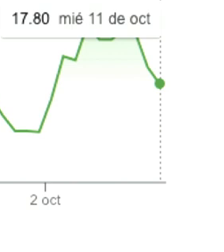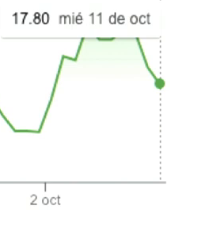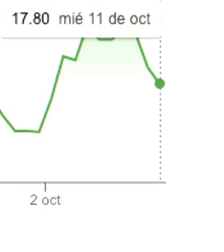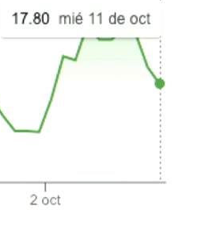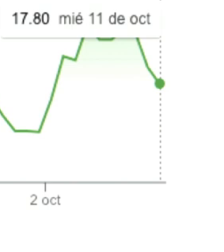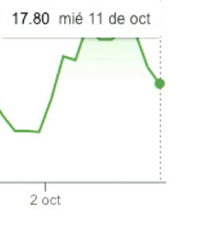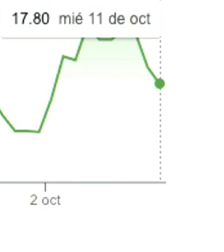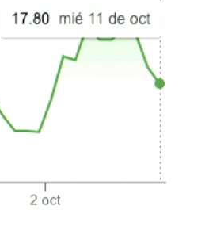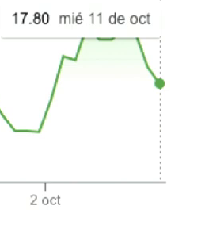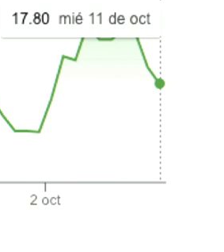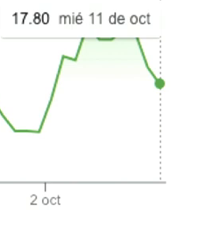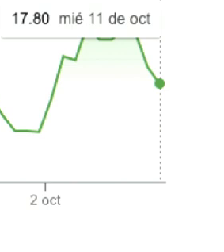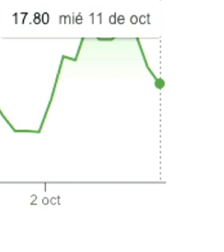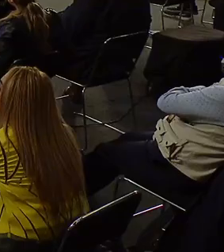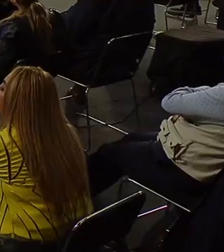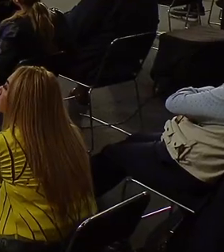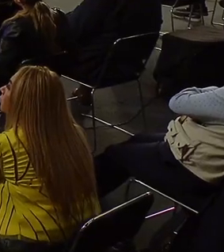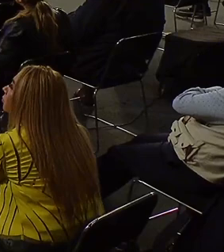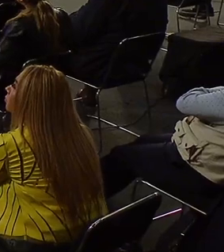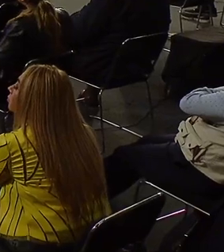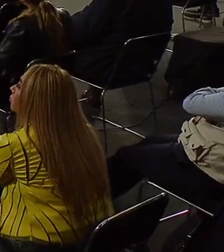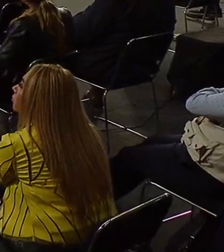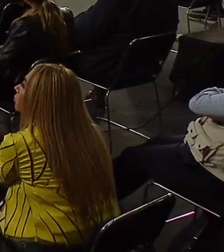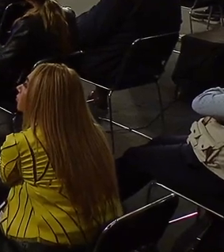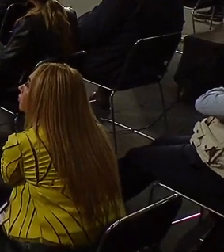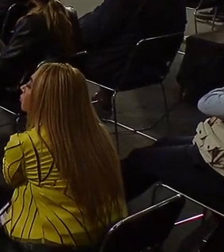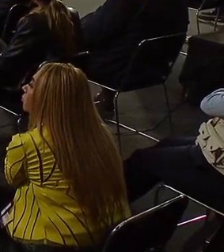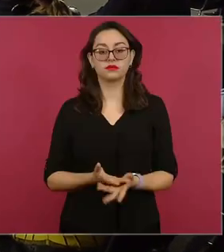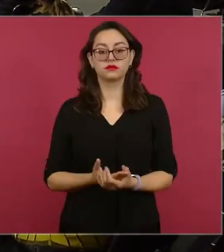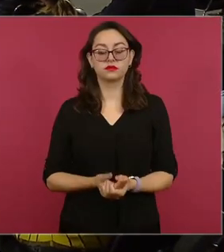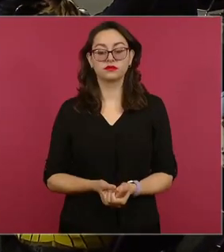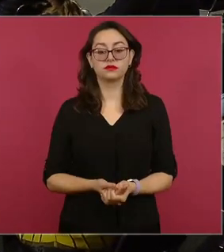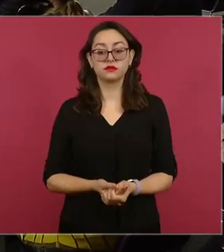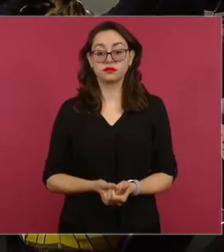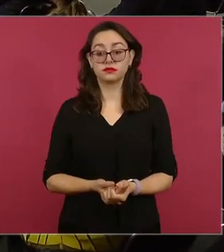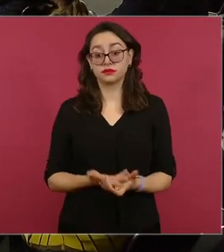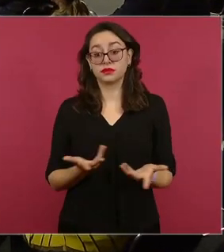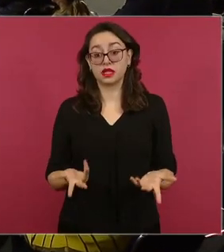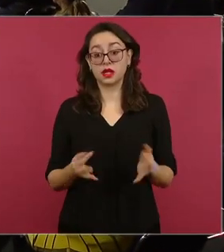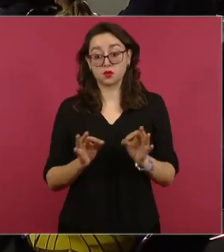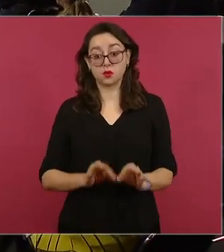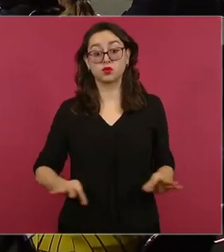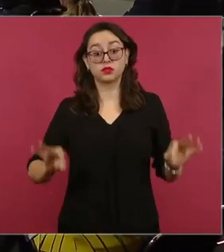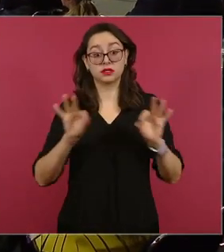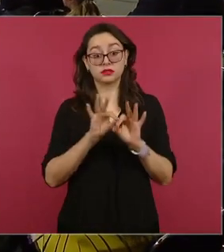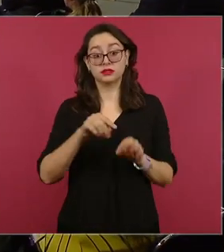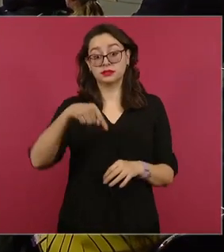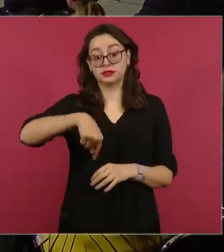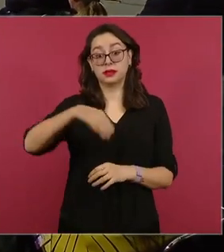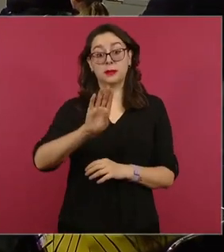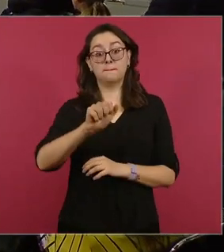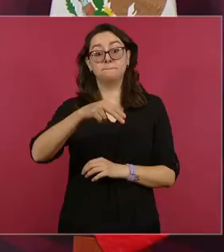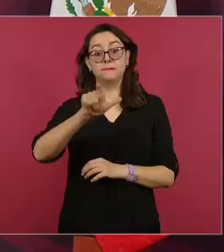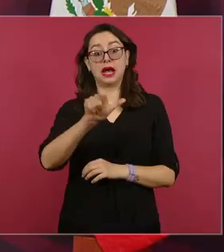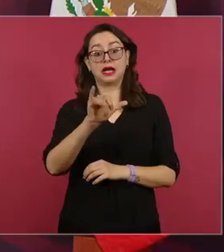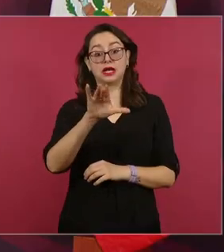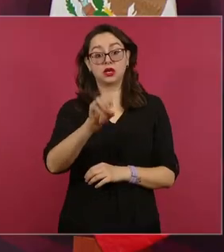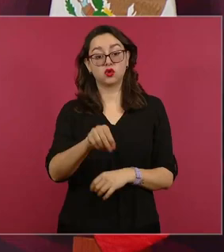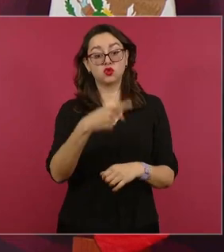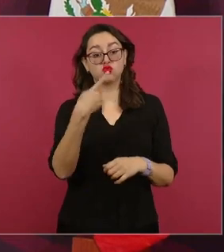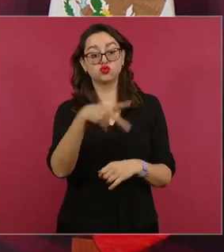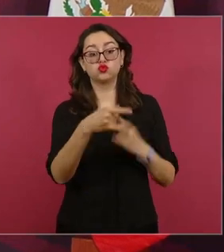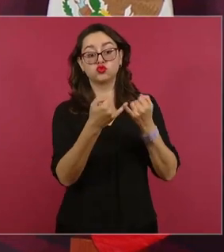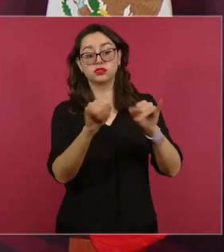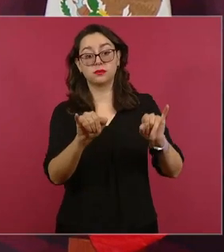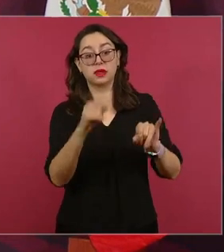decisiones del Banco de México, el respeto a la autonomía del Banco de México. No